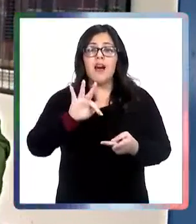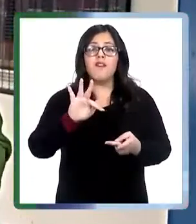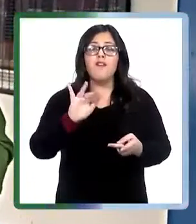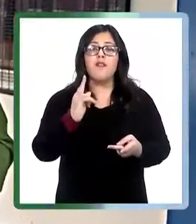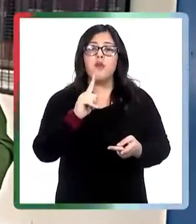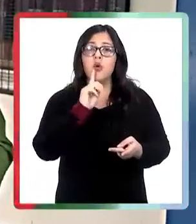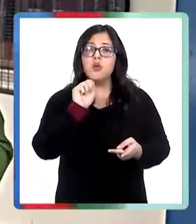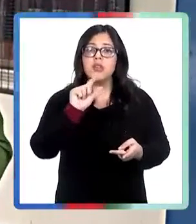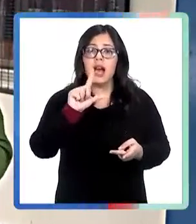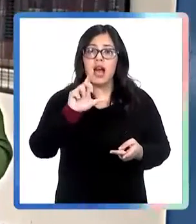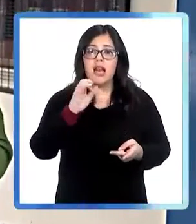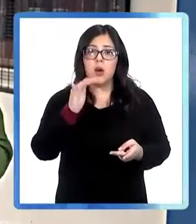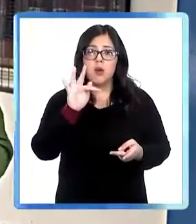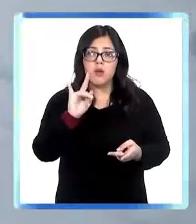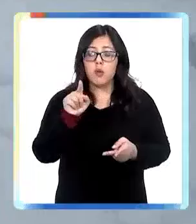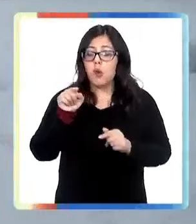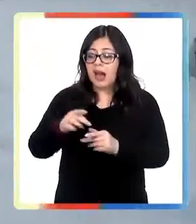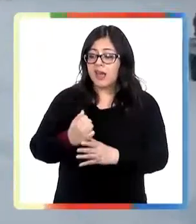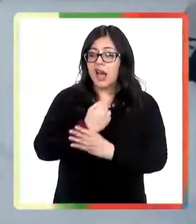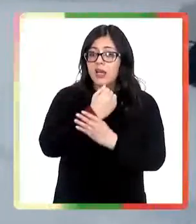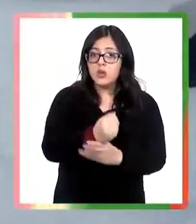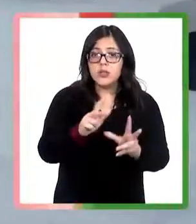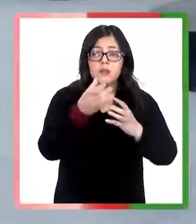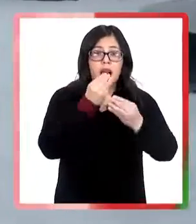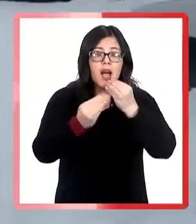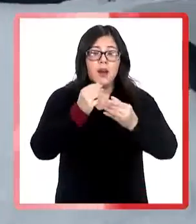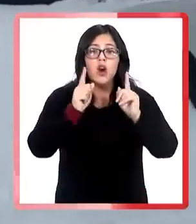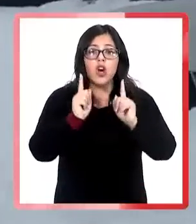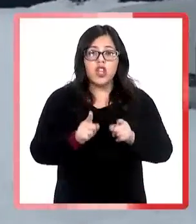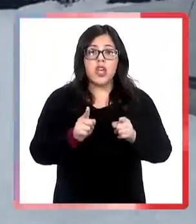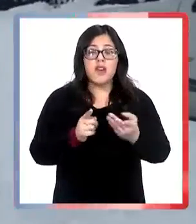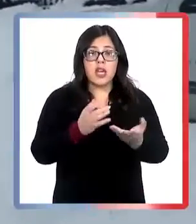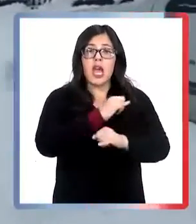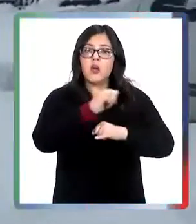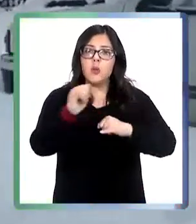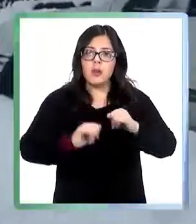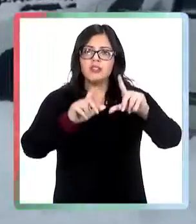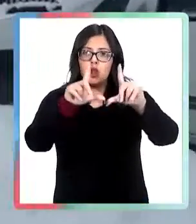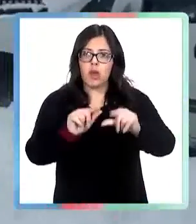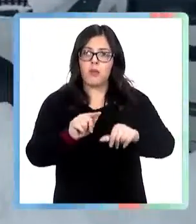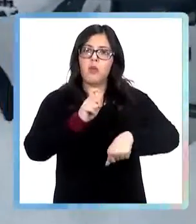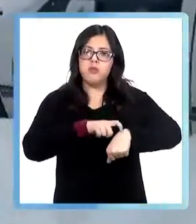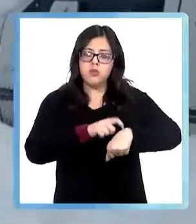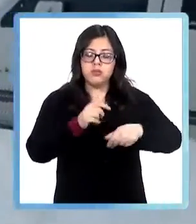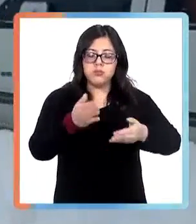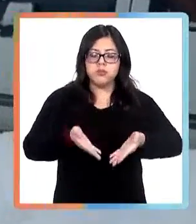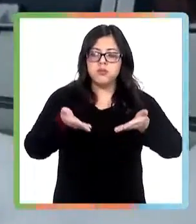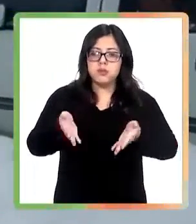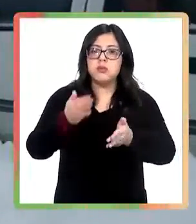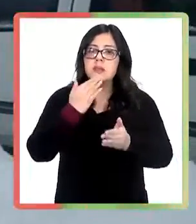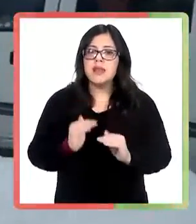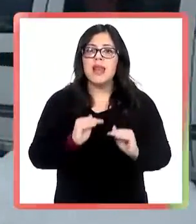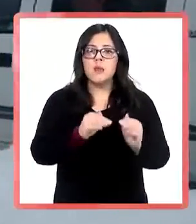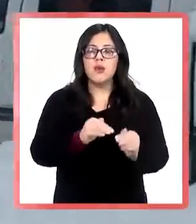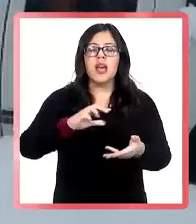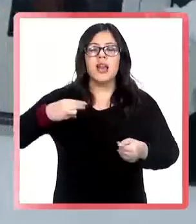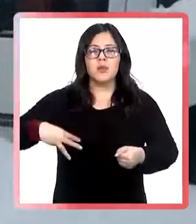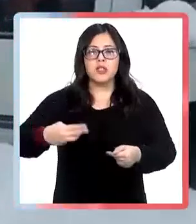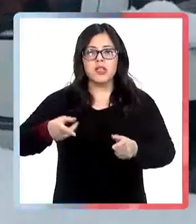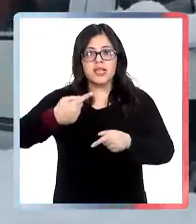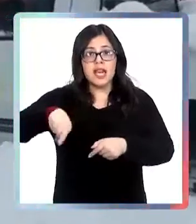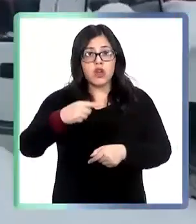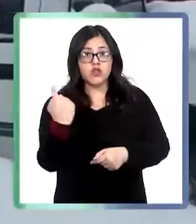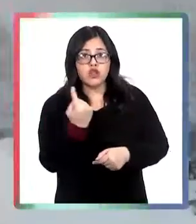comuna de Palena y la comuna de Futaleufú. La colaboración, sobre todo en alimentos, debe llegar en el menor plazo posible y junto con